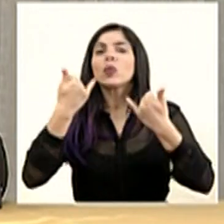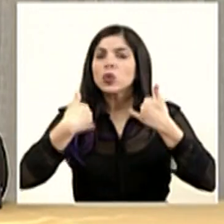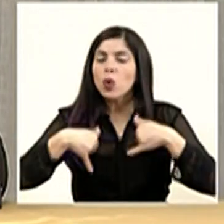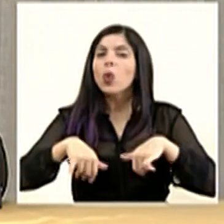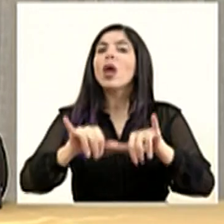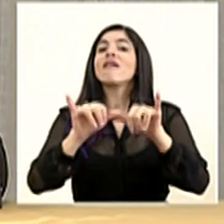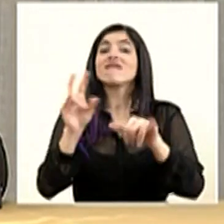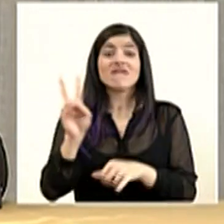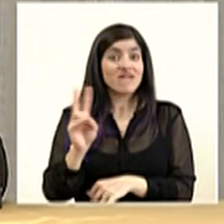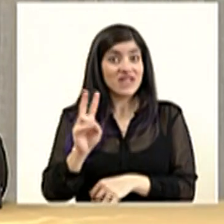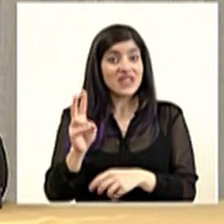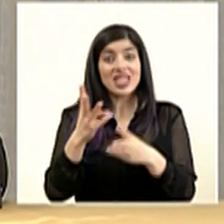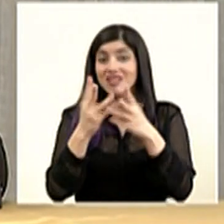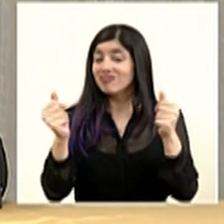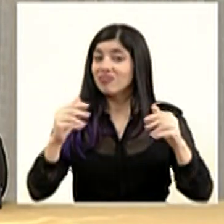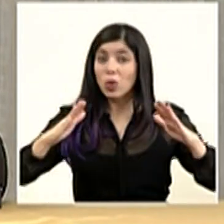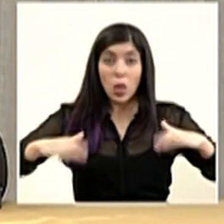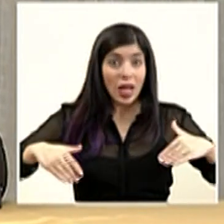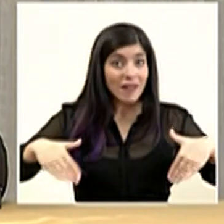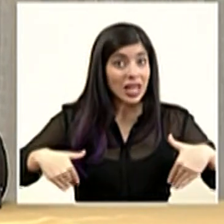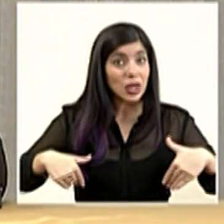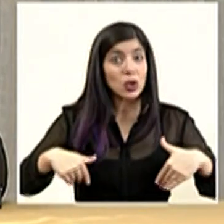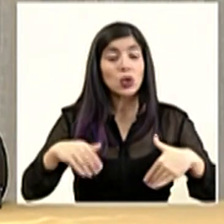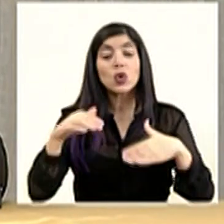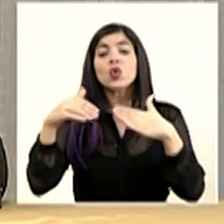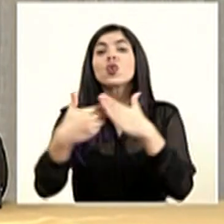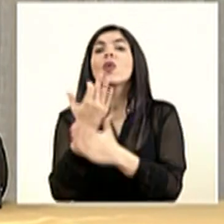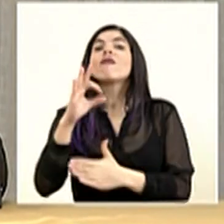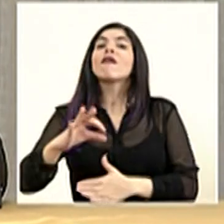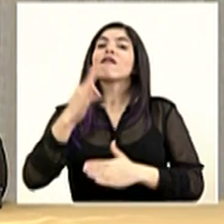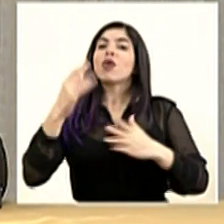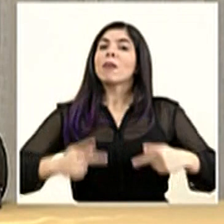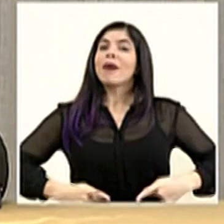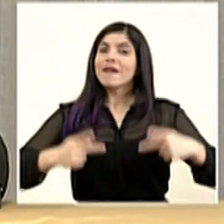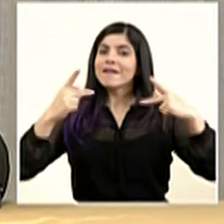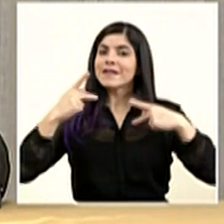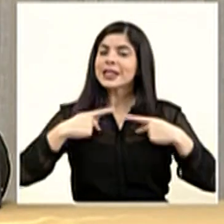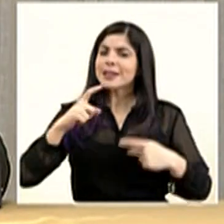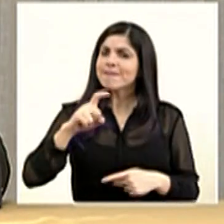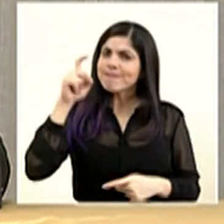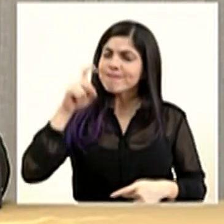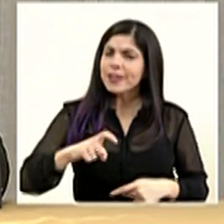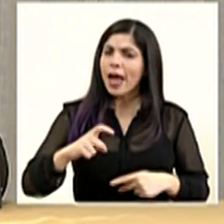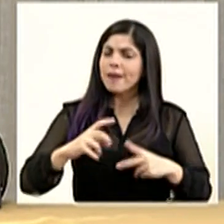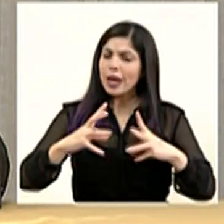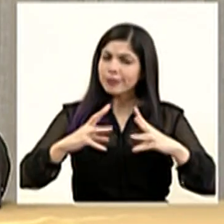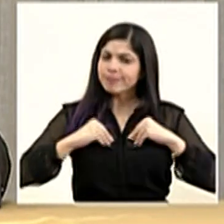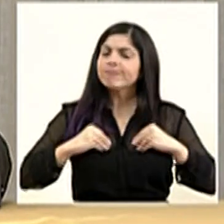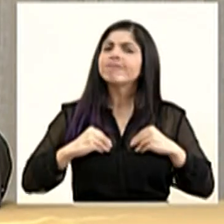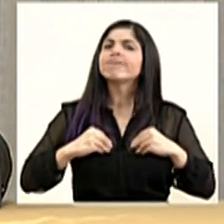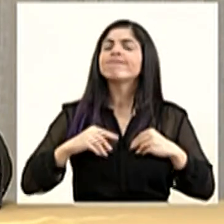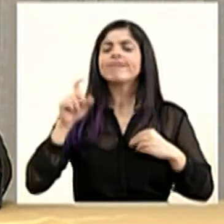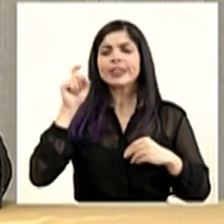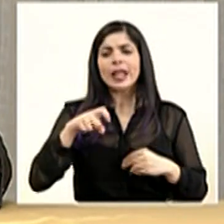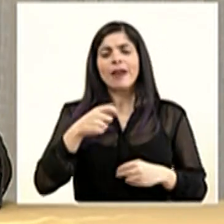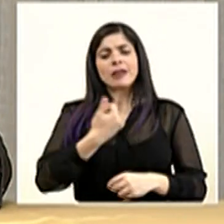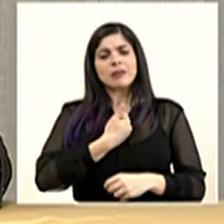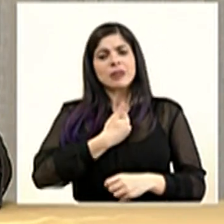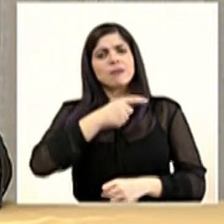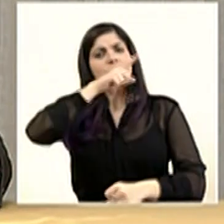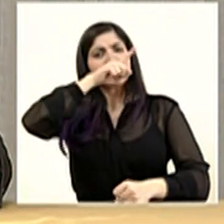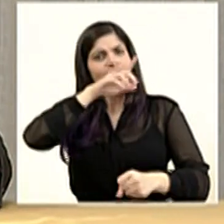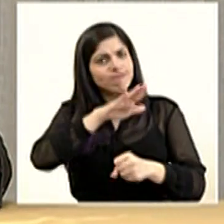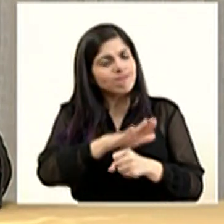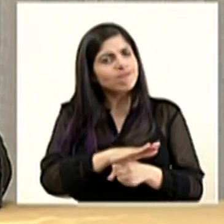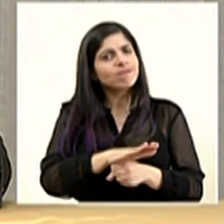todavía el virus no se va a ir. Es un nuevo modo de vida que tenemos que adoptar, que tenemos que comprometernos con